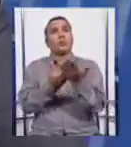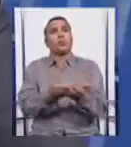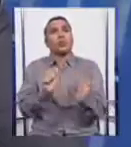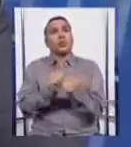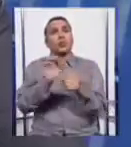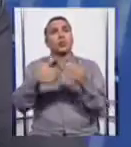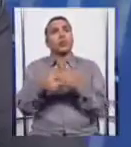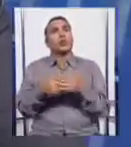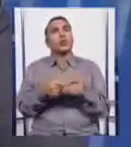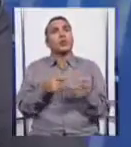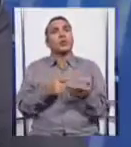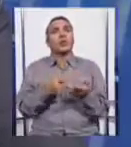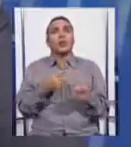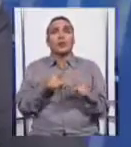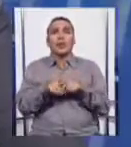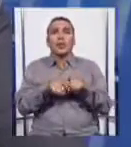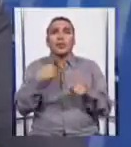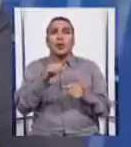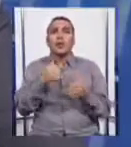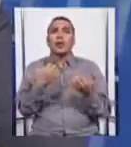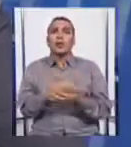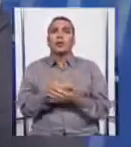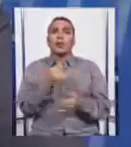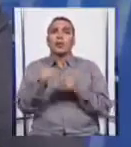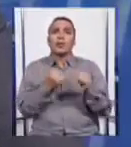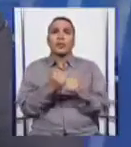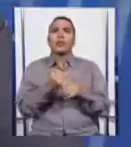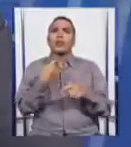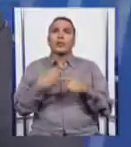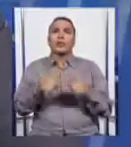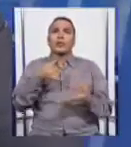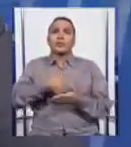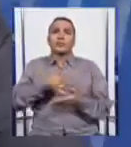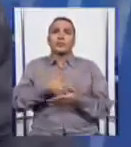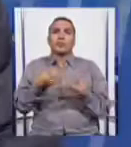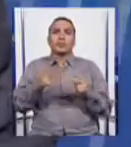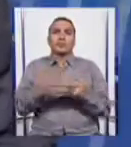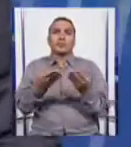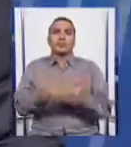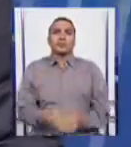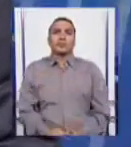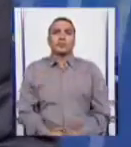a las relaciones económicas internacionales y a la revisión de tributos.